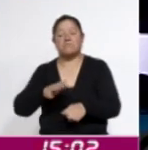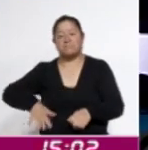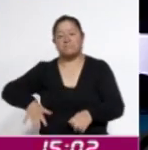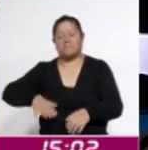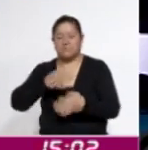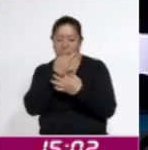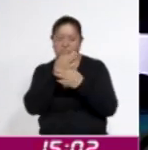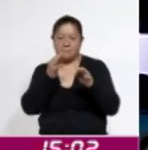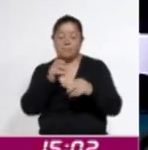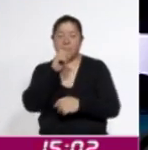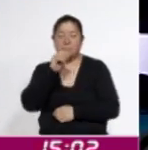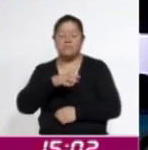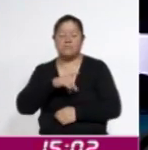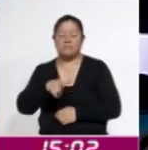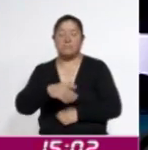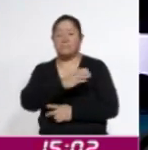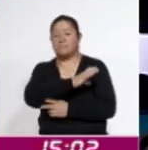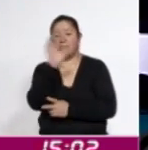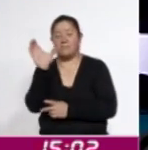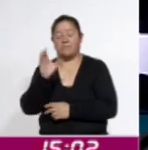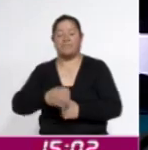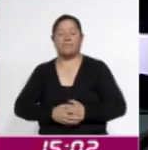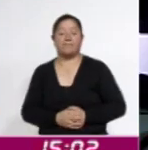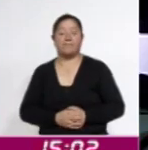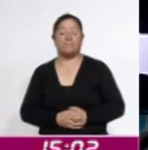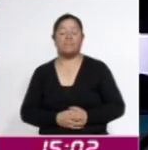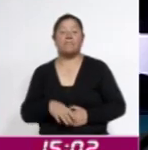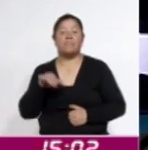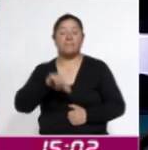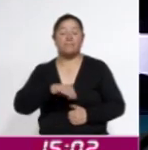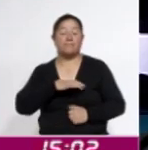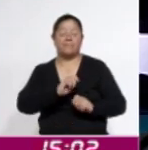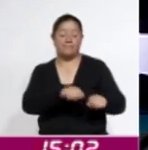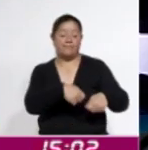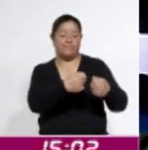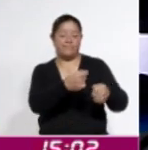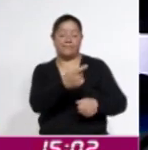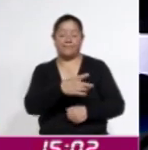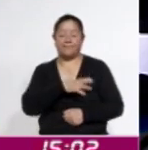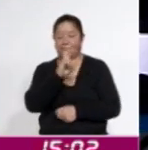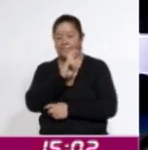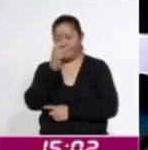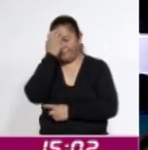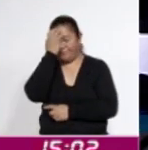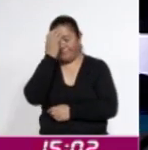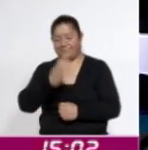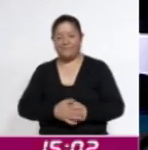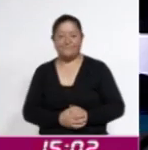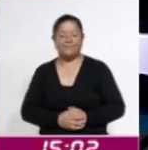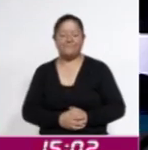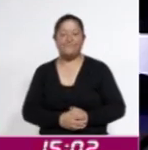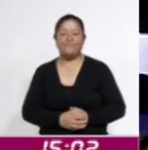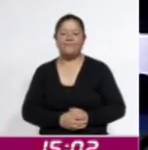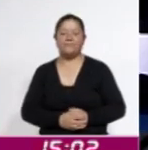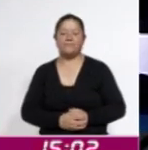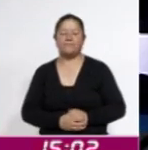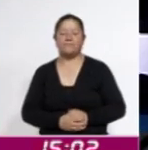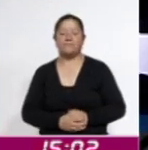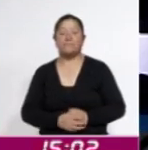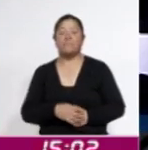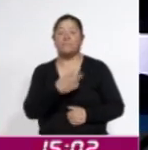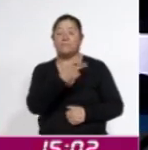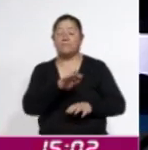y del campo del sector primario. Hoy se les hace una entrega de un reconocimiento por su arduo